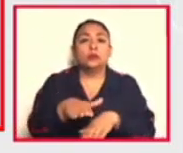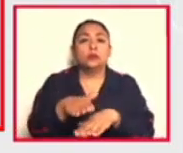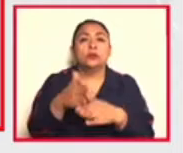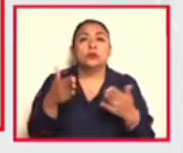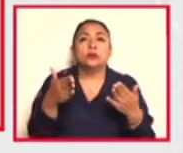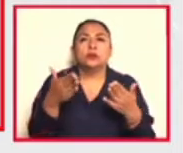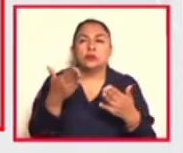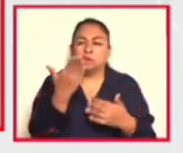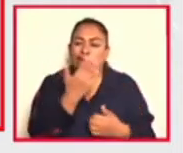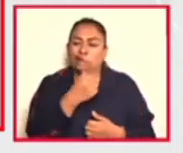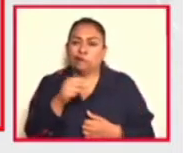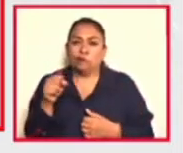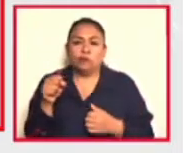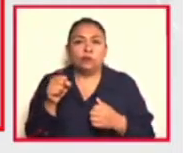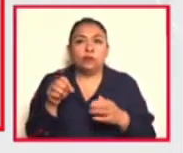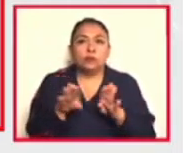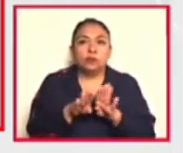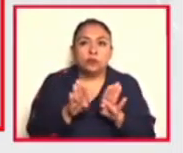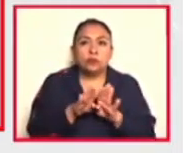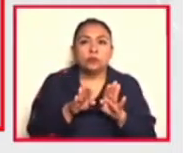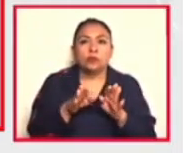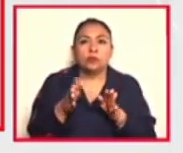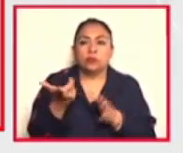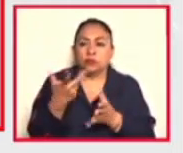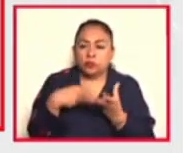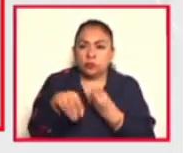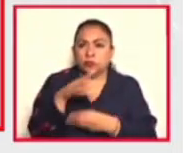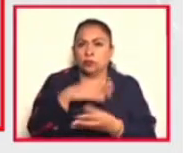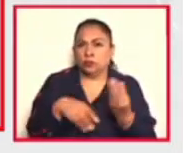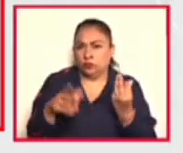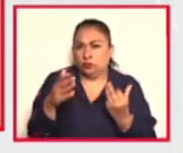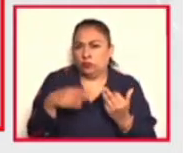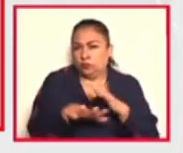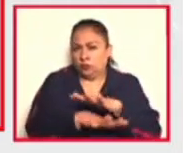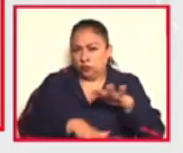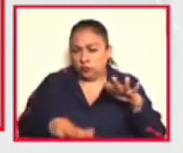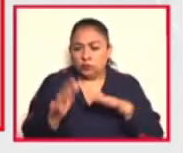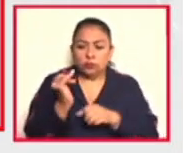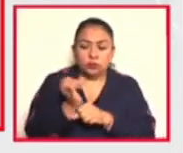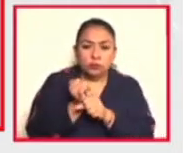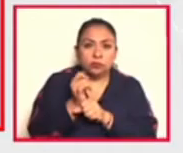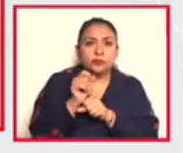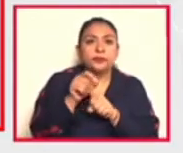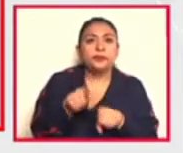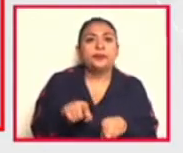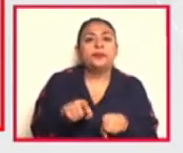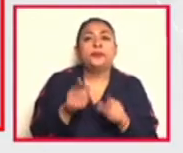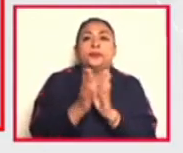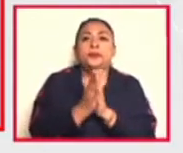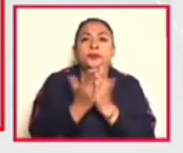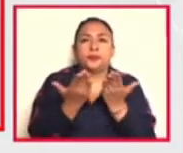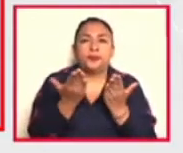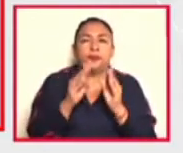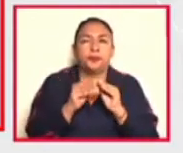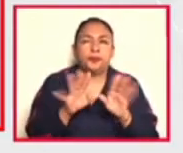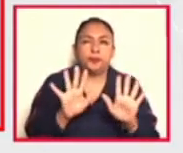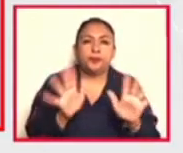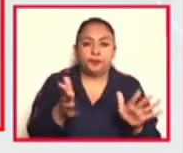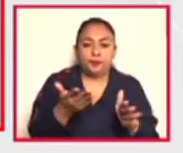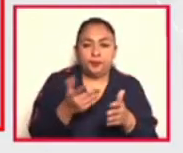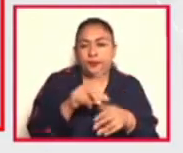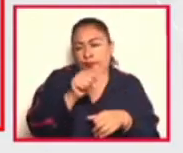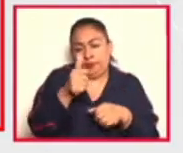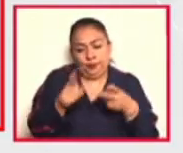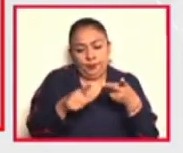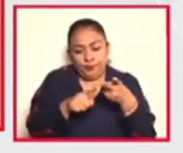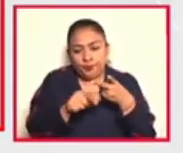audaces y controvertidas como el ingreso básico. Hemos explorado un libro que ya se publicó y otro que está por salir,